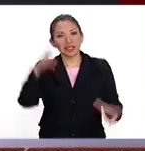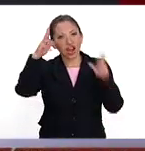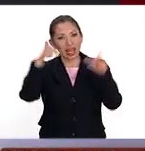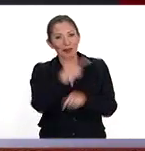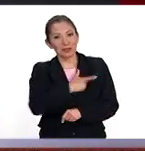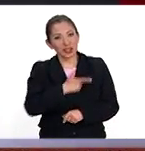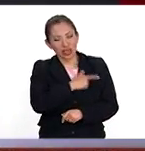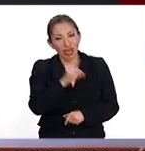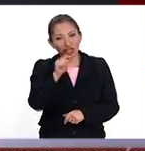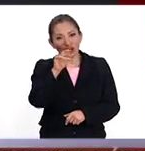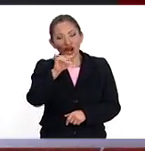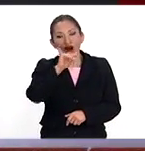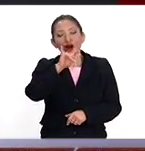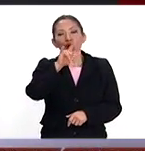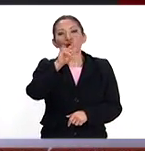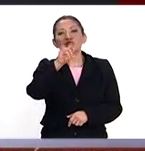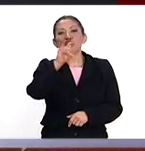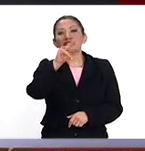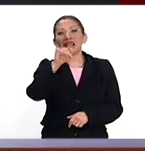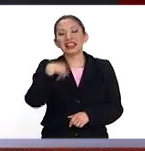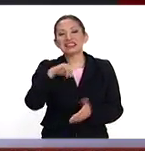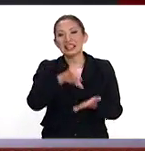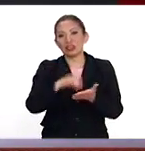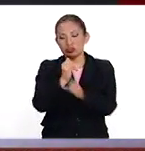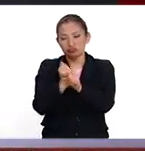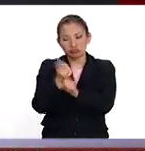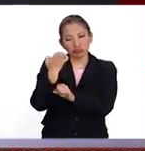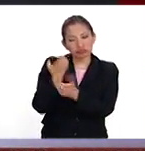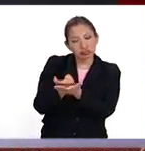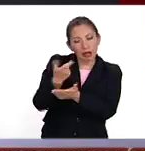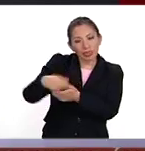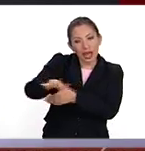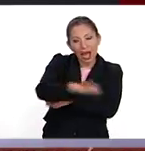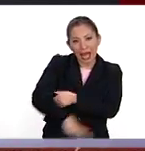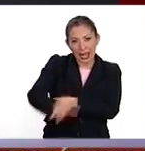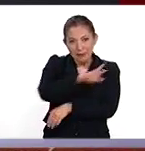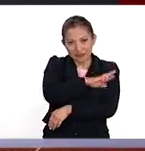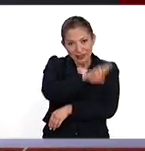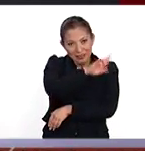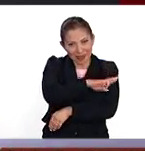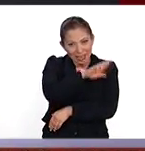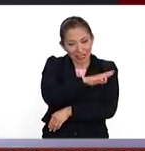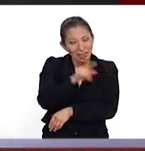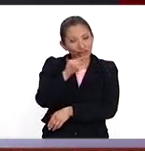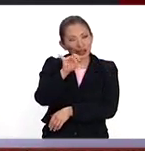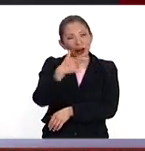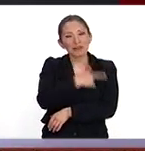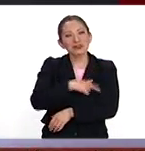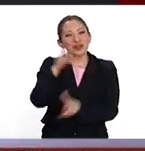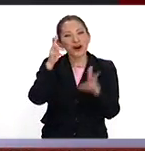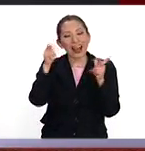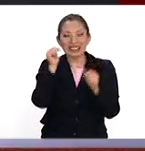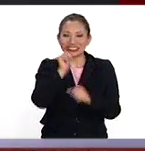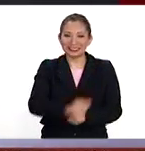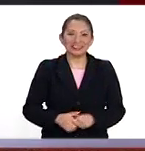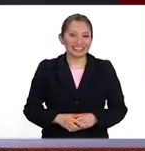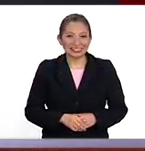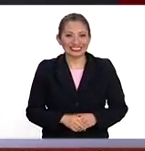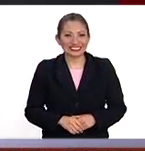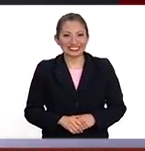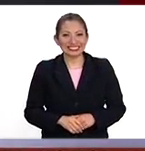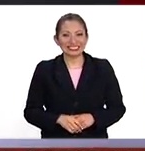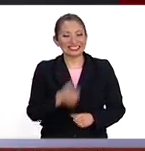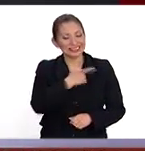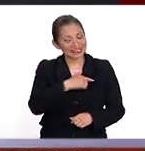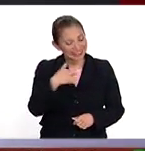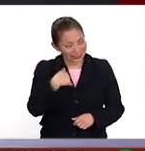Saludamos con mucho gusto al doctor Luis Fonserrada, director del Centro de Estudios Económicos del Sector Privado. Doctor, qué gusto saludarte siempre.